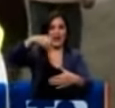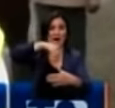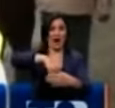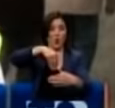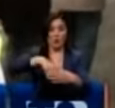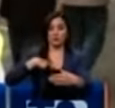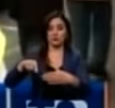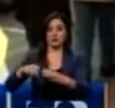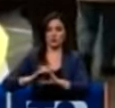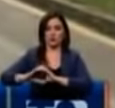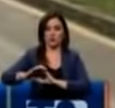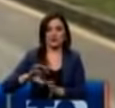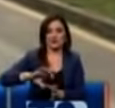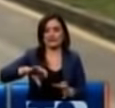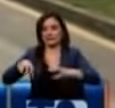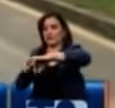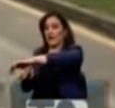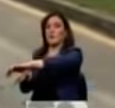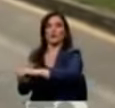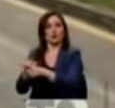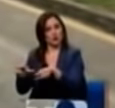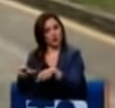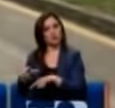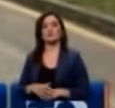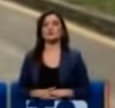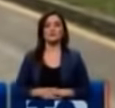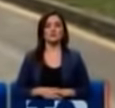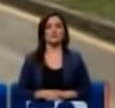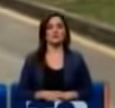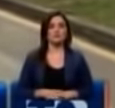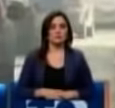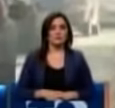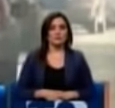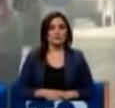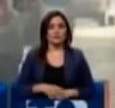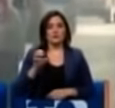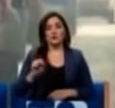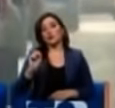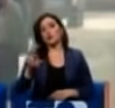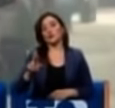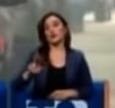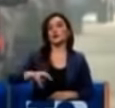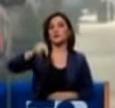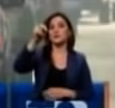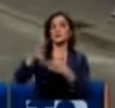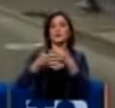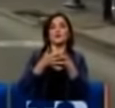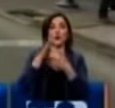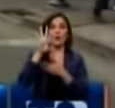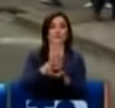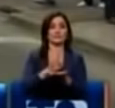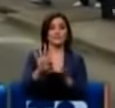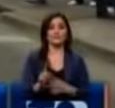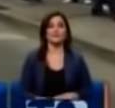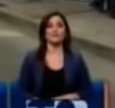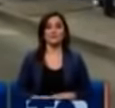se interceptan con el cuerpo de la estación. El tramo del carril sur-norte de la avenida Gran Colombia permanecerá cerrado durante